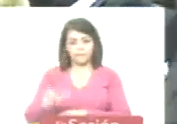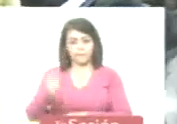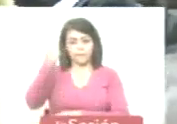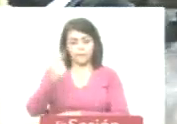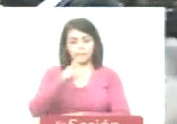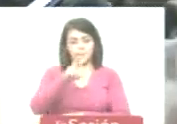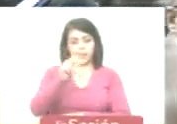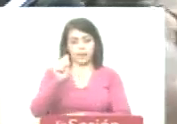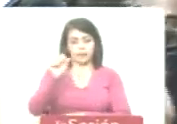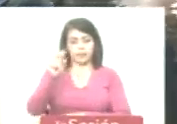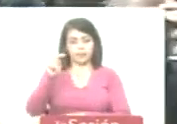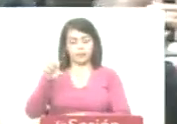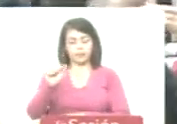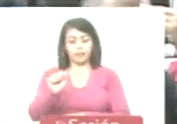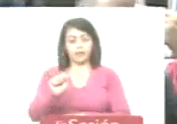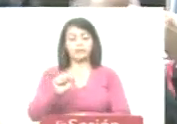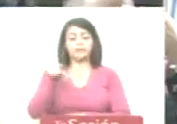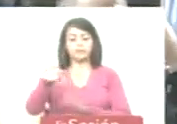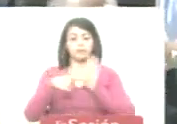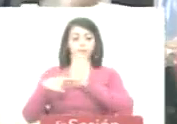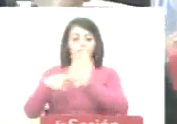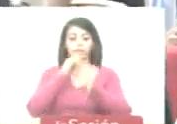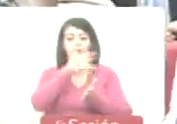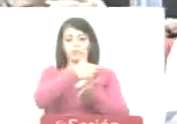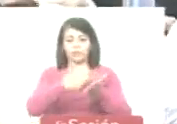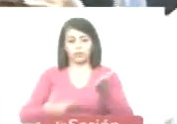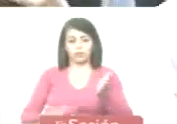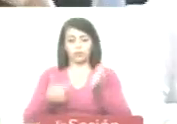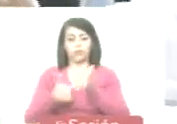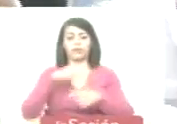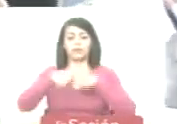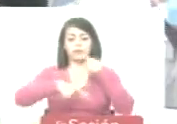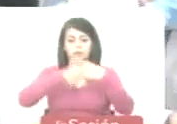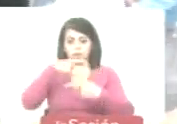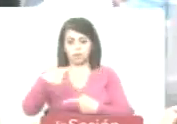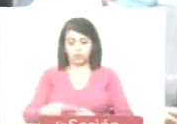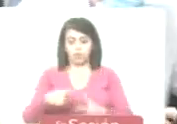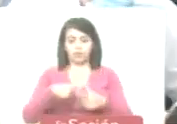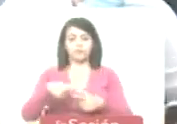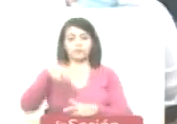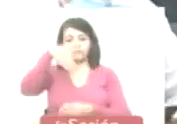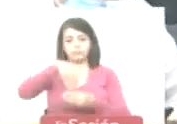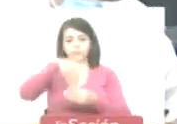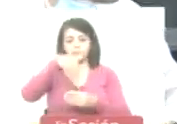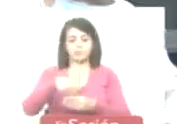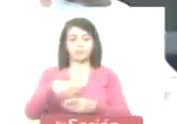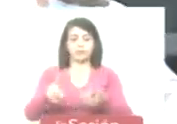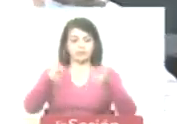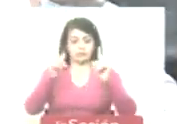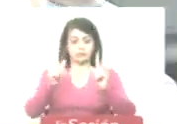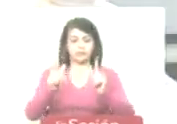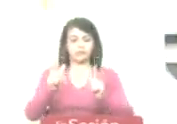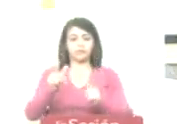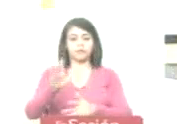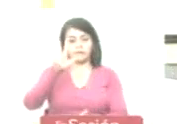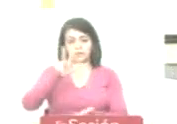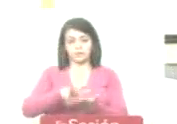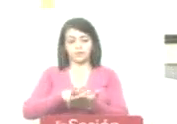Vanessa Yuné Montero López, quien presentó el informe. Seguidamente, sometió a votación la autorización